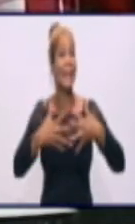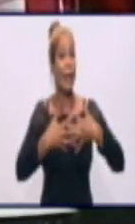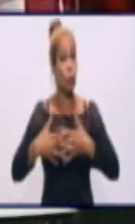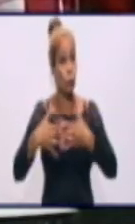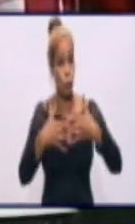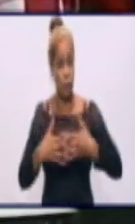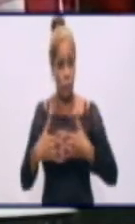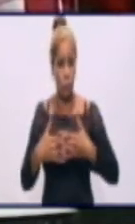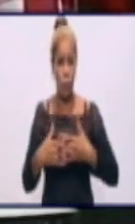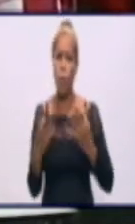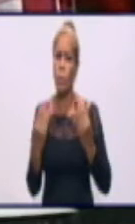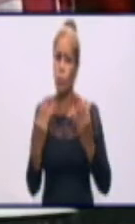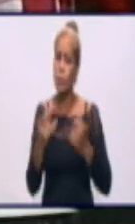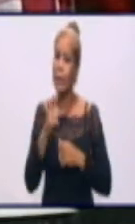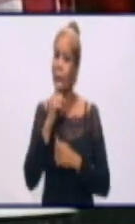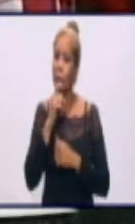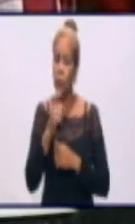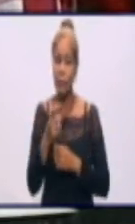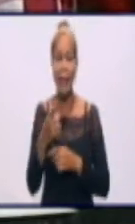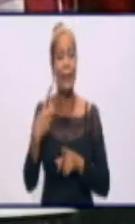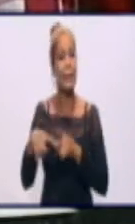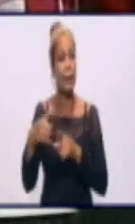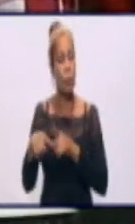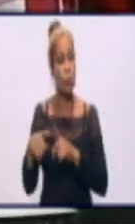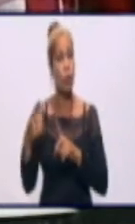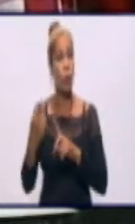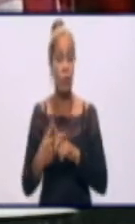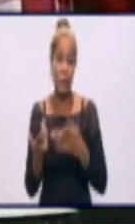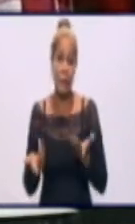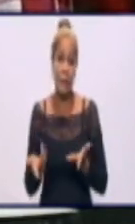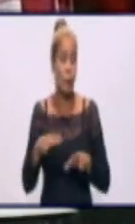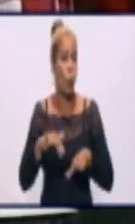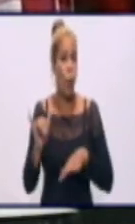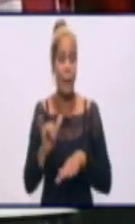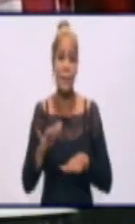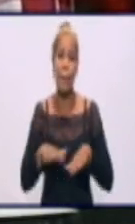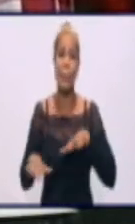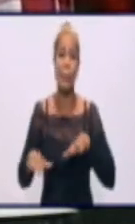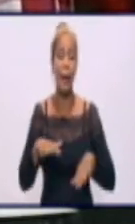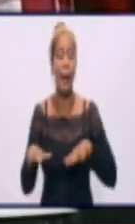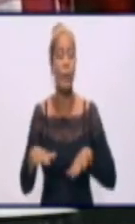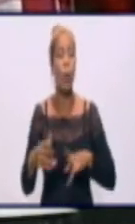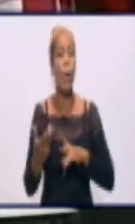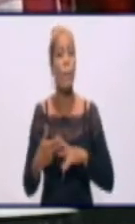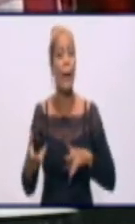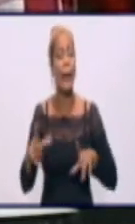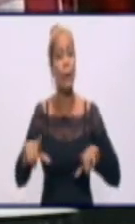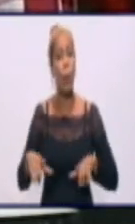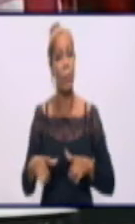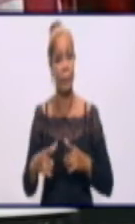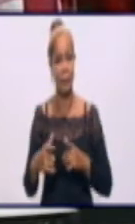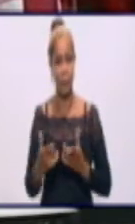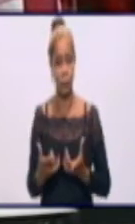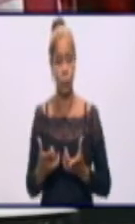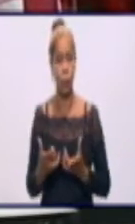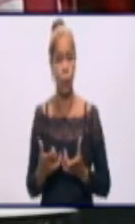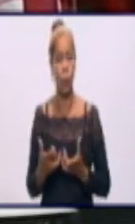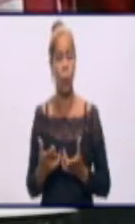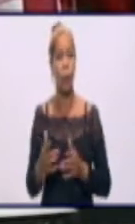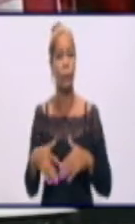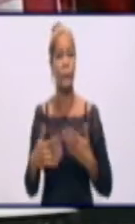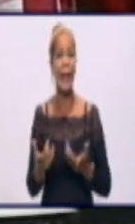donde ha habido que modelar también el desempeño para el cumplimiento de las diferentes acciones dentro